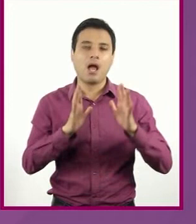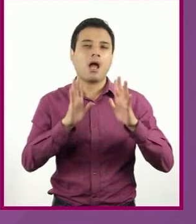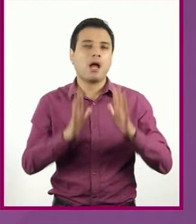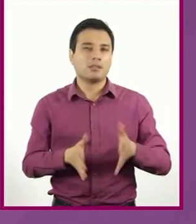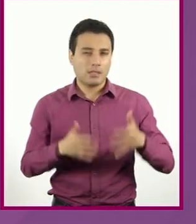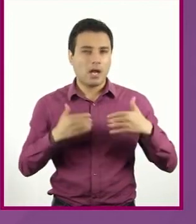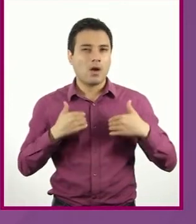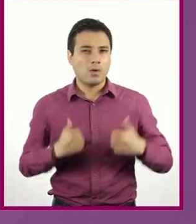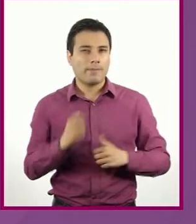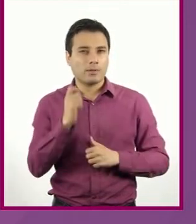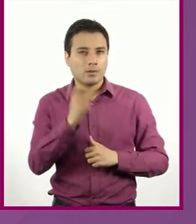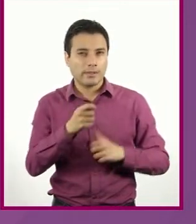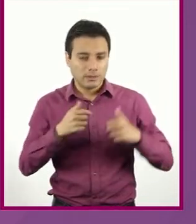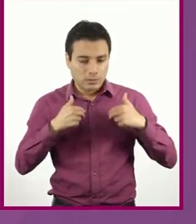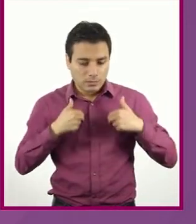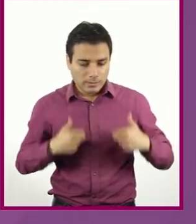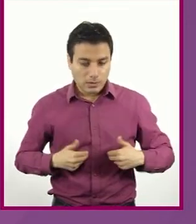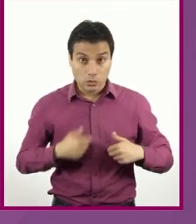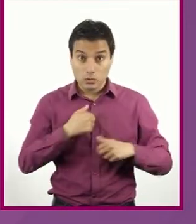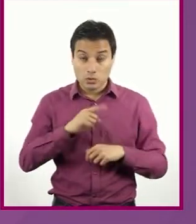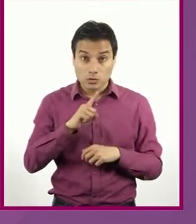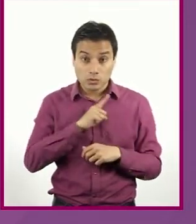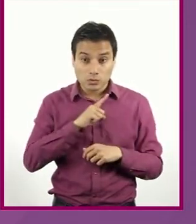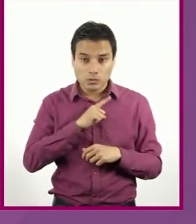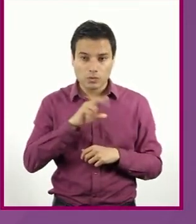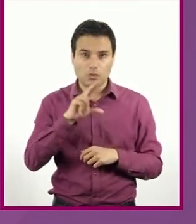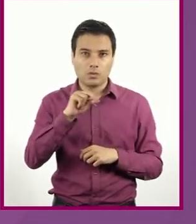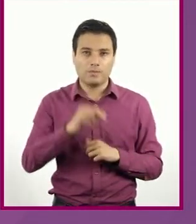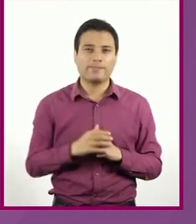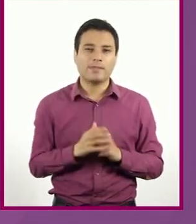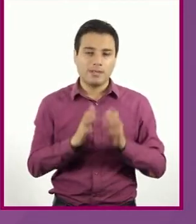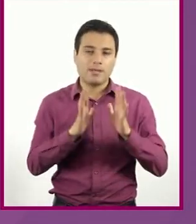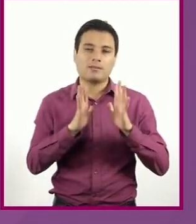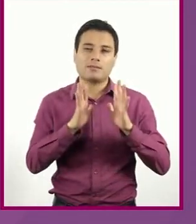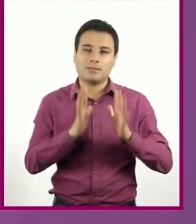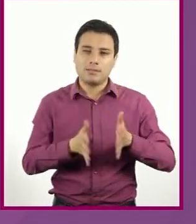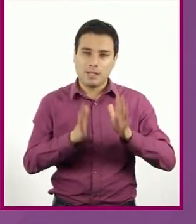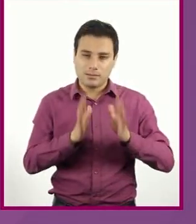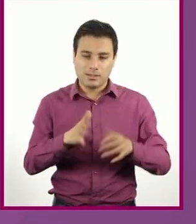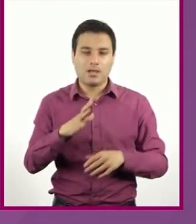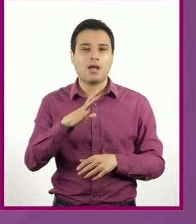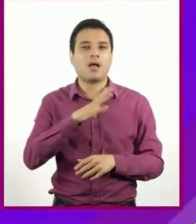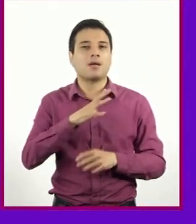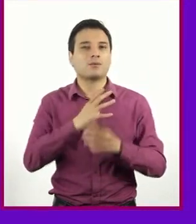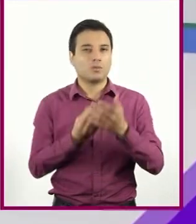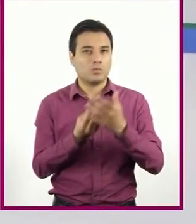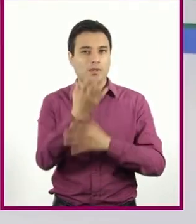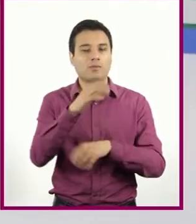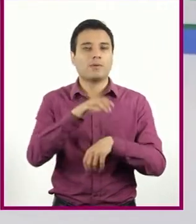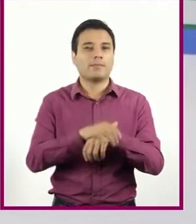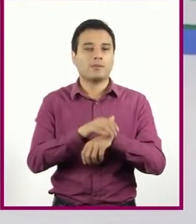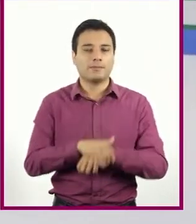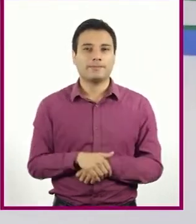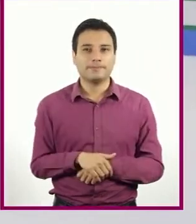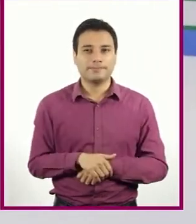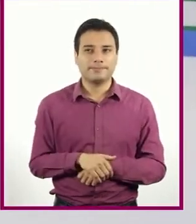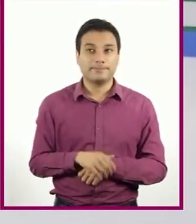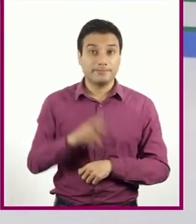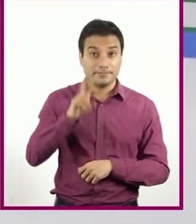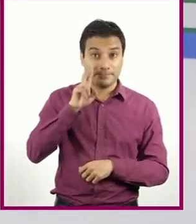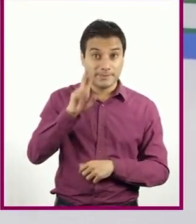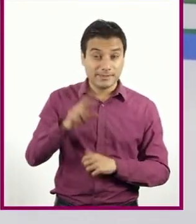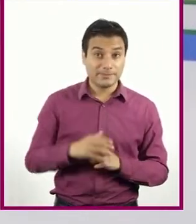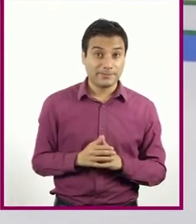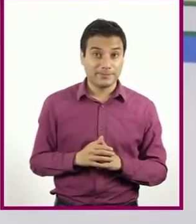humano. Ya no estaba solo. Había encontrado un amigo. Como observaron,